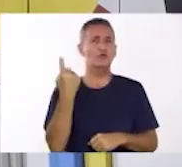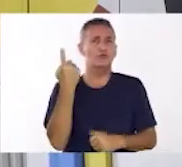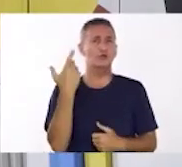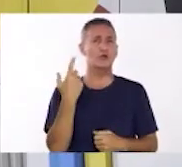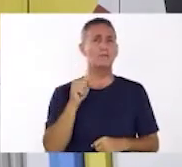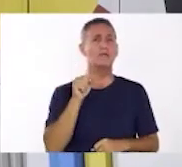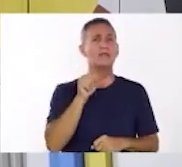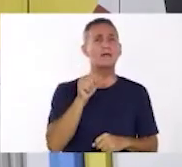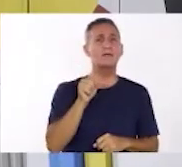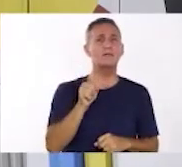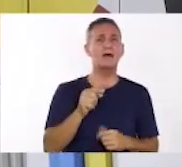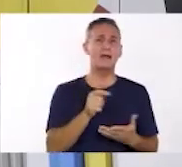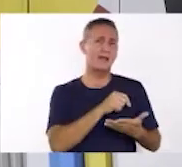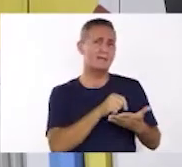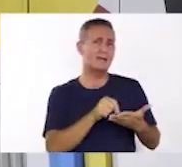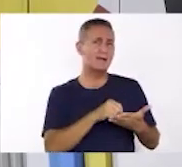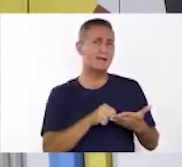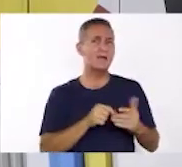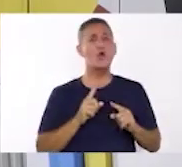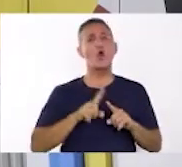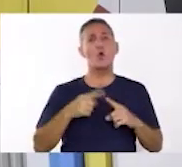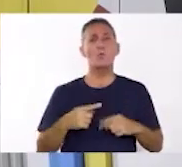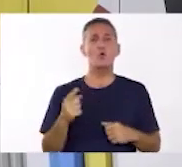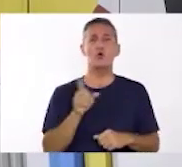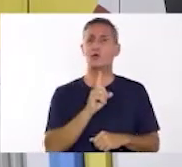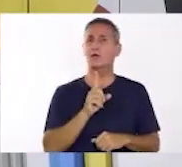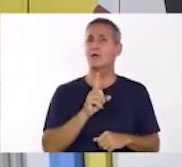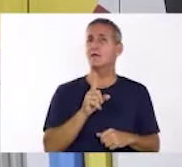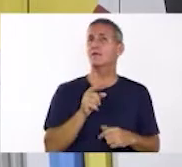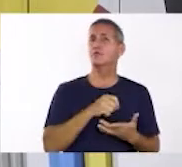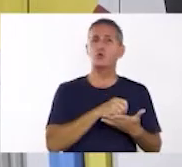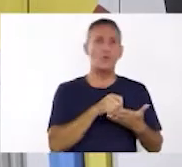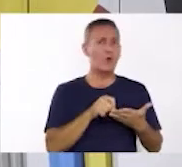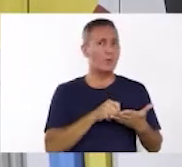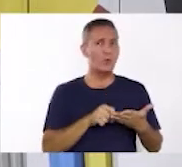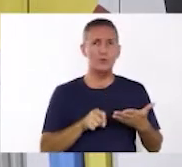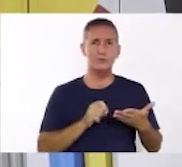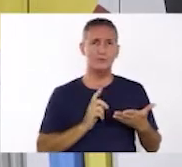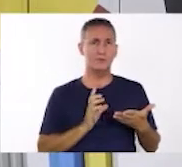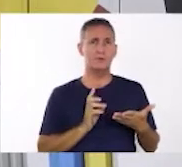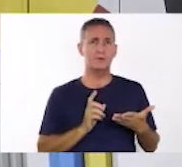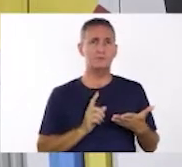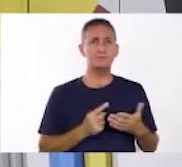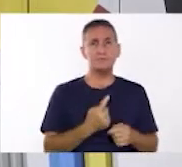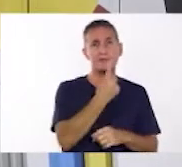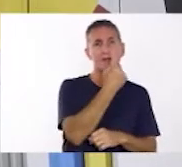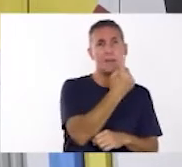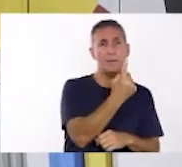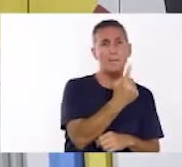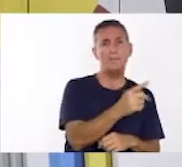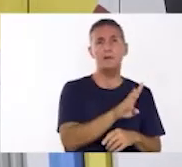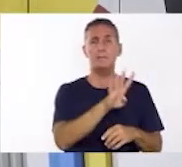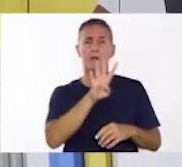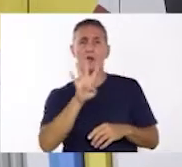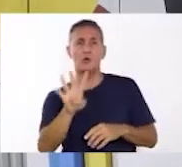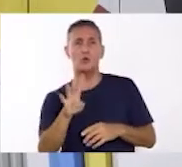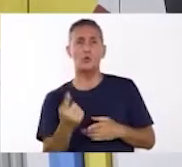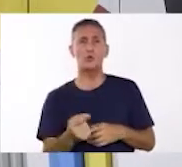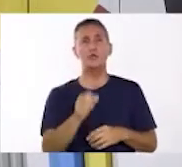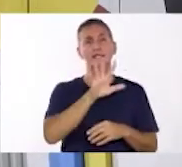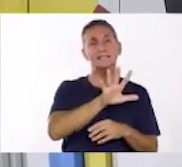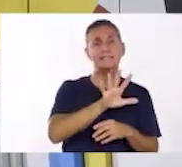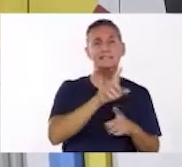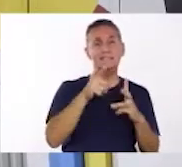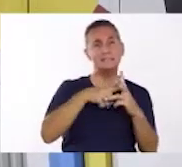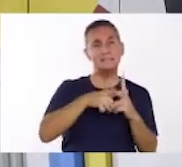para esa redacción, porque no hemos redactado ni tanto ni en primero a cuarto, ni de